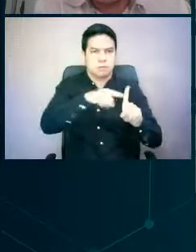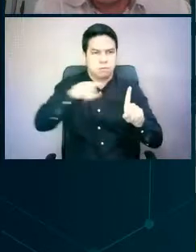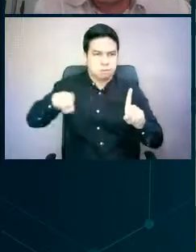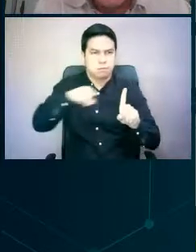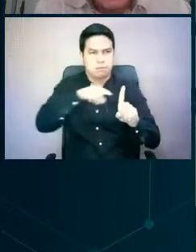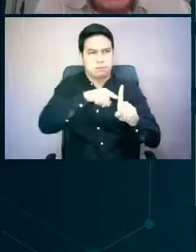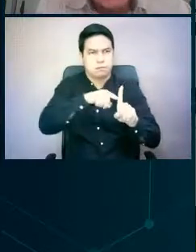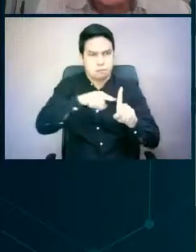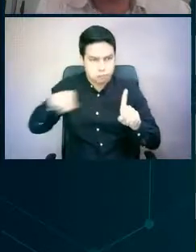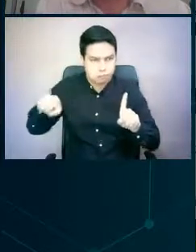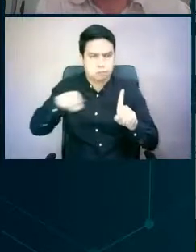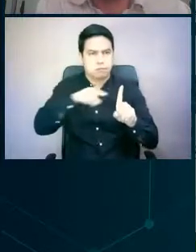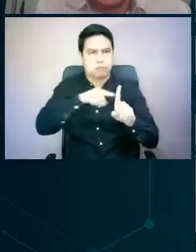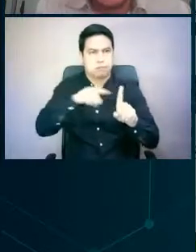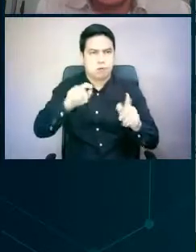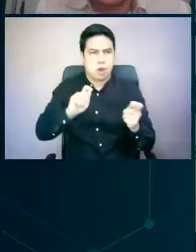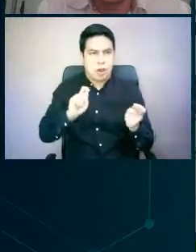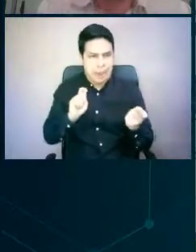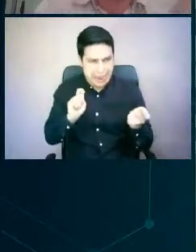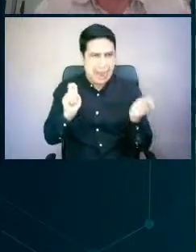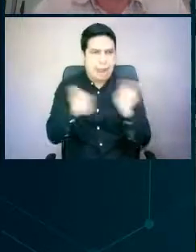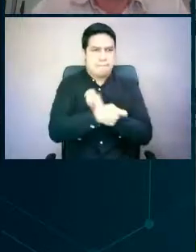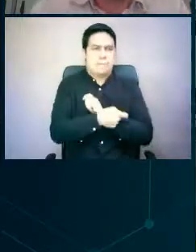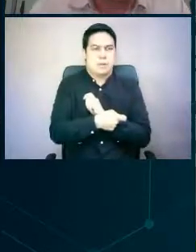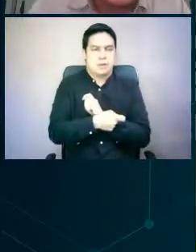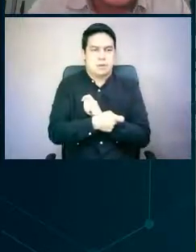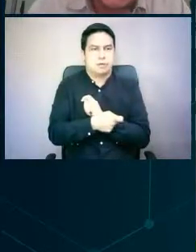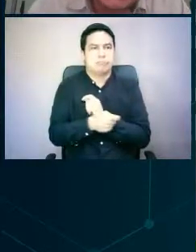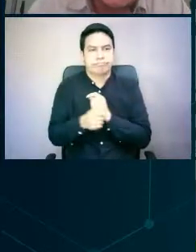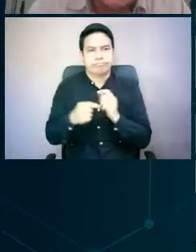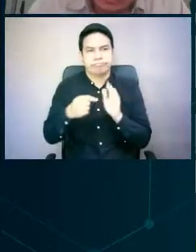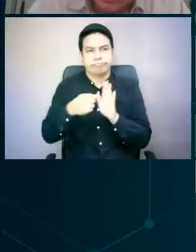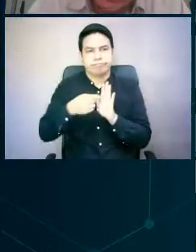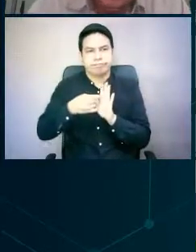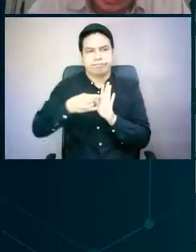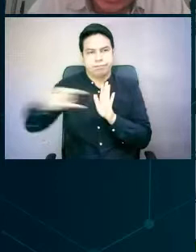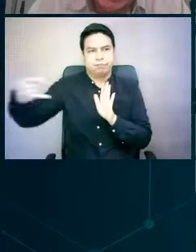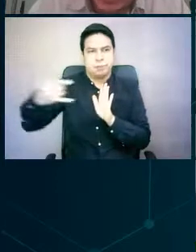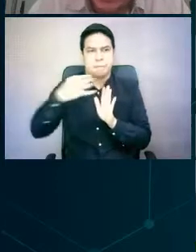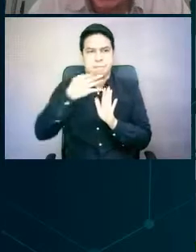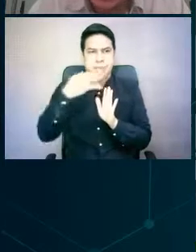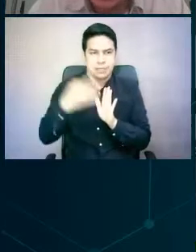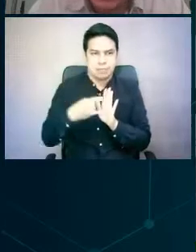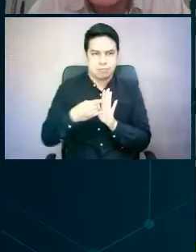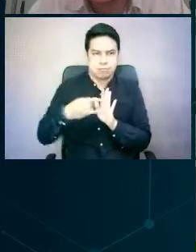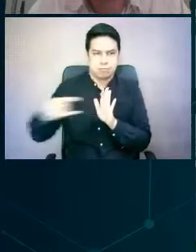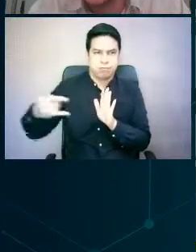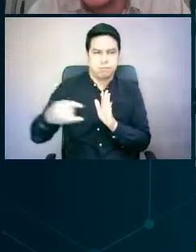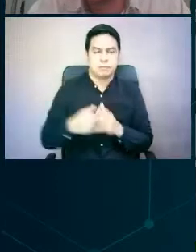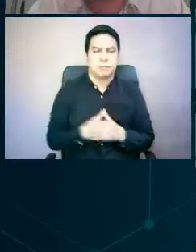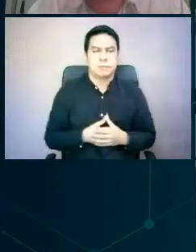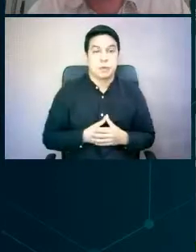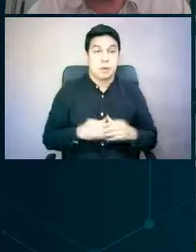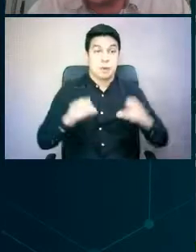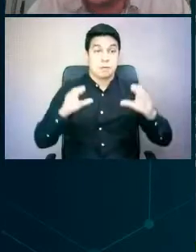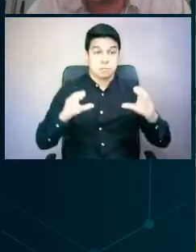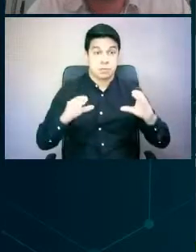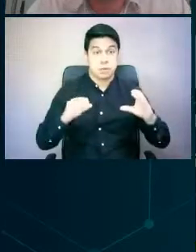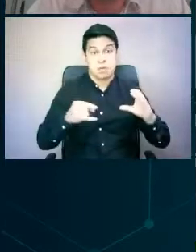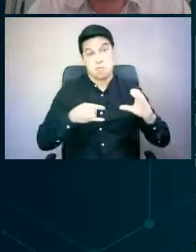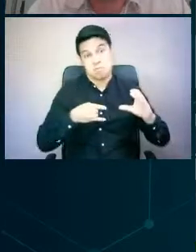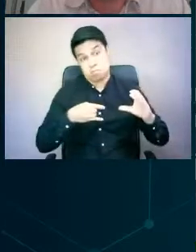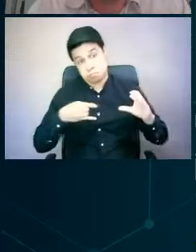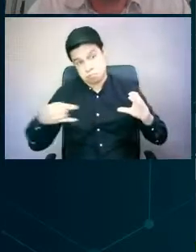corriente en señales reales, ¿cierto? Pues de estas Omicron o de estos equipos salen